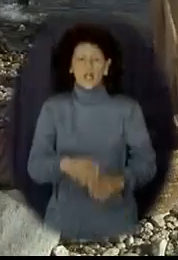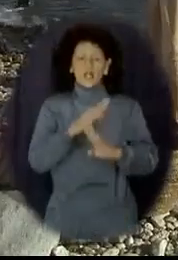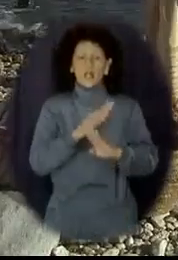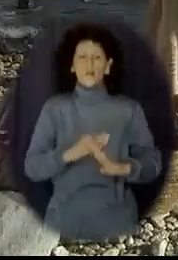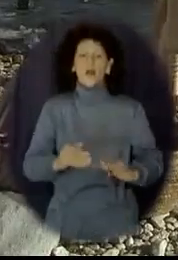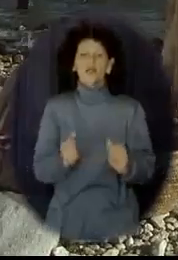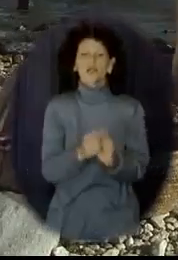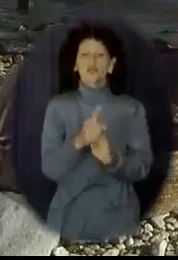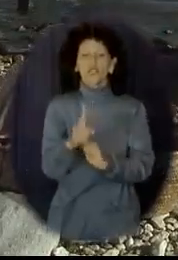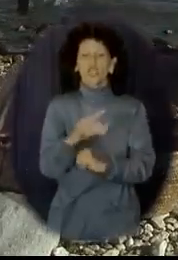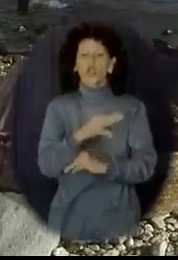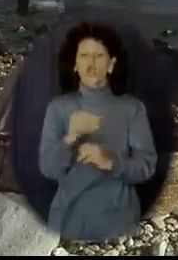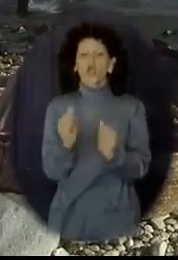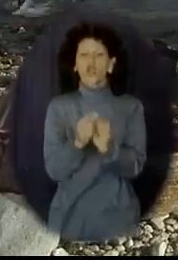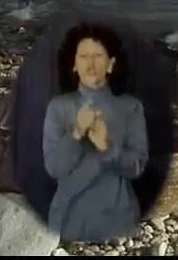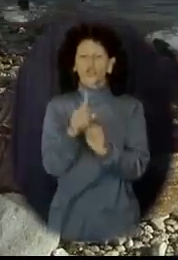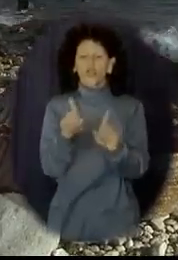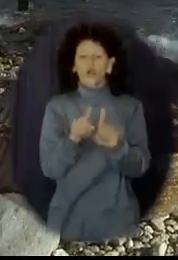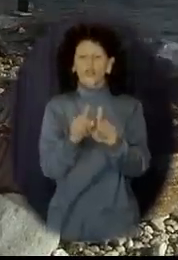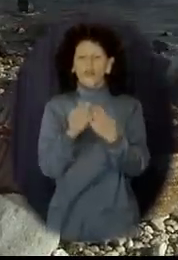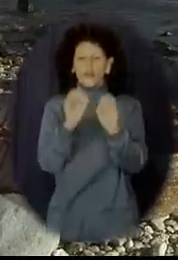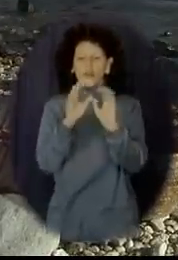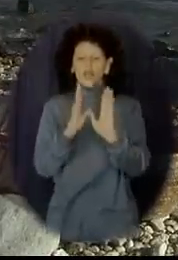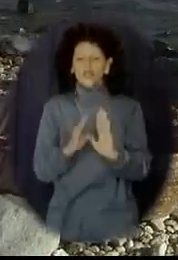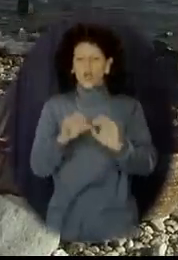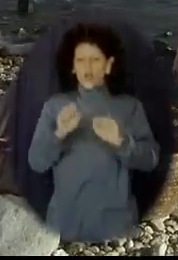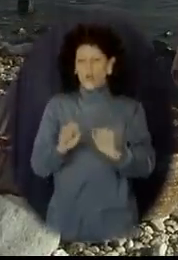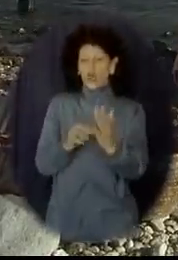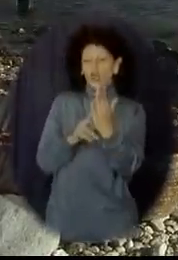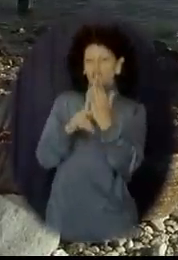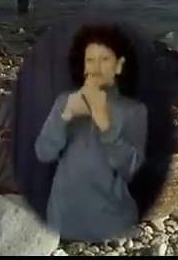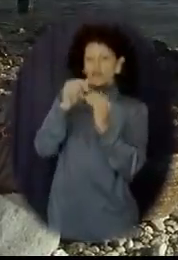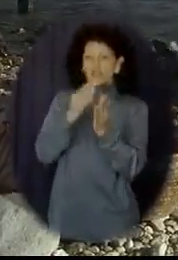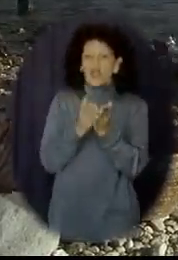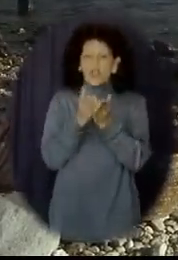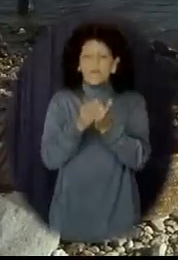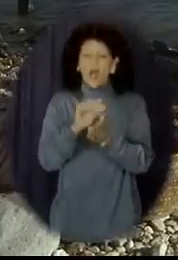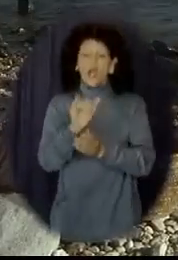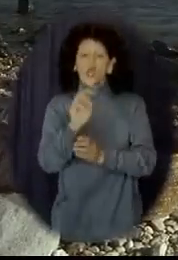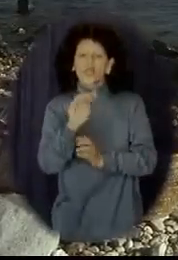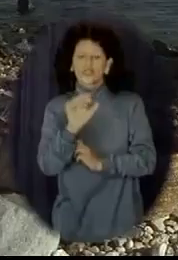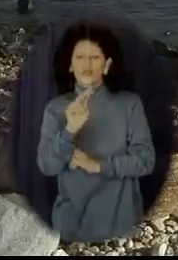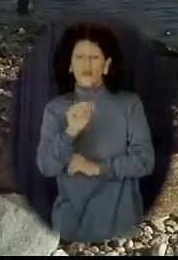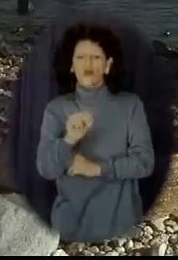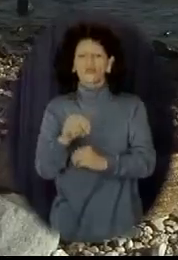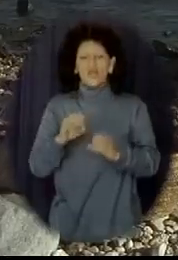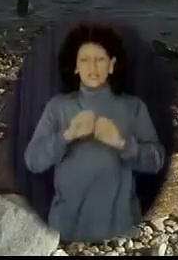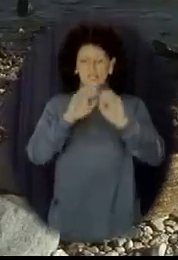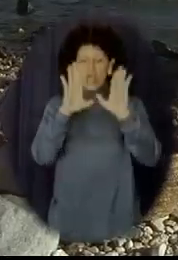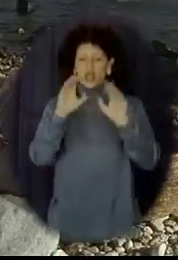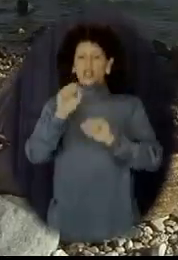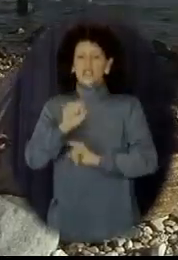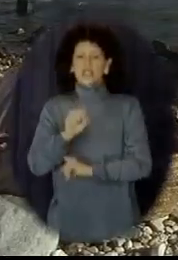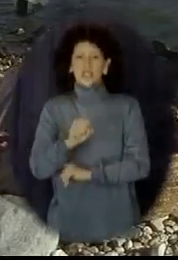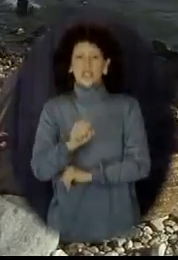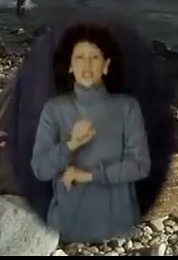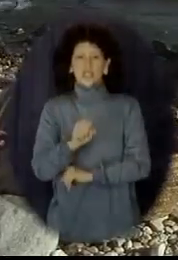La paz sea contigo. Y contigo, maestro. ¿Puedo subir a tu barca, Simón? Por supuesto.